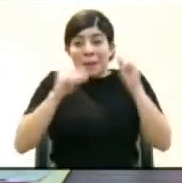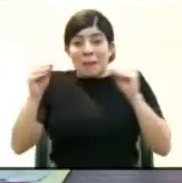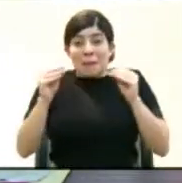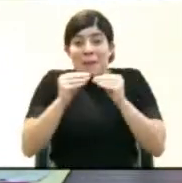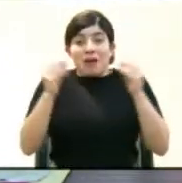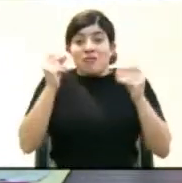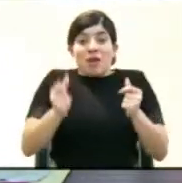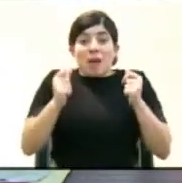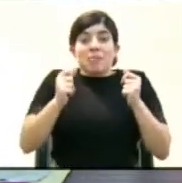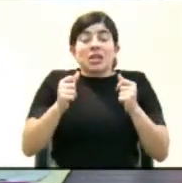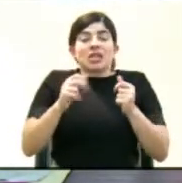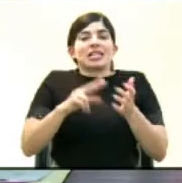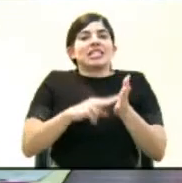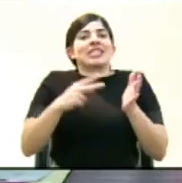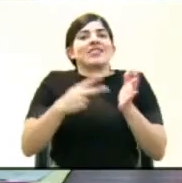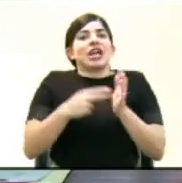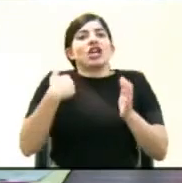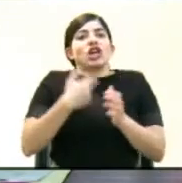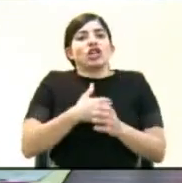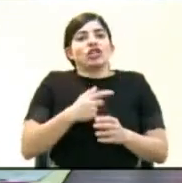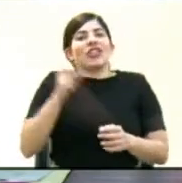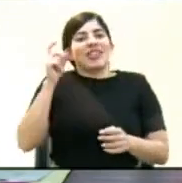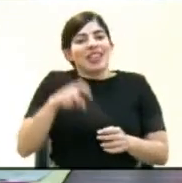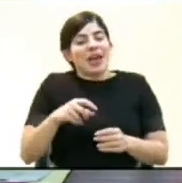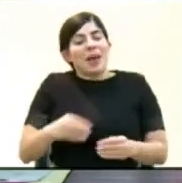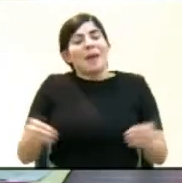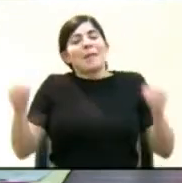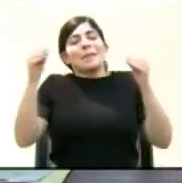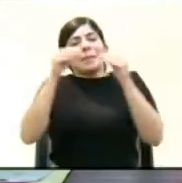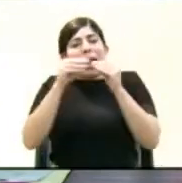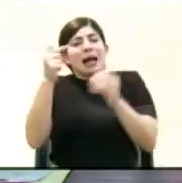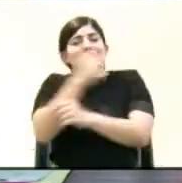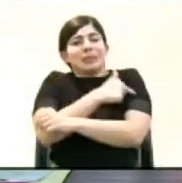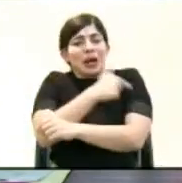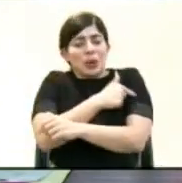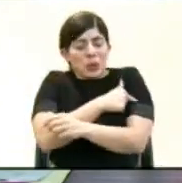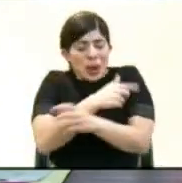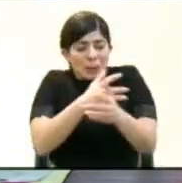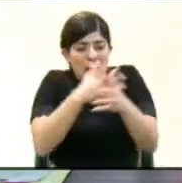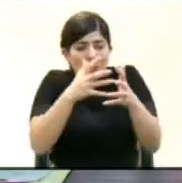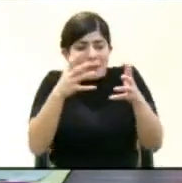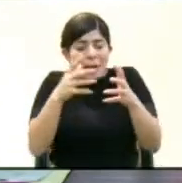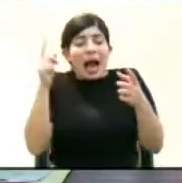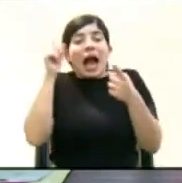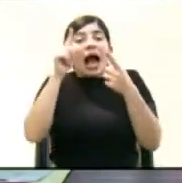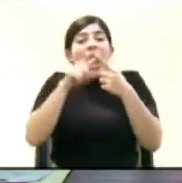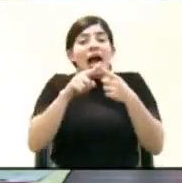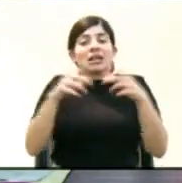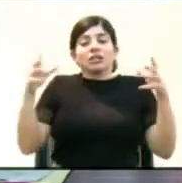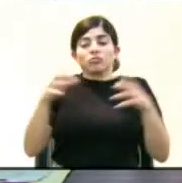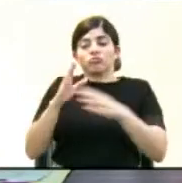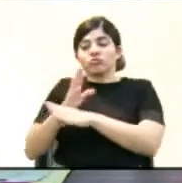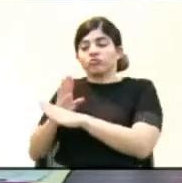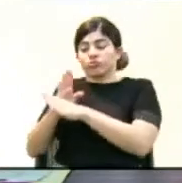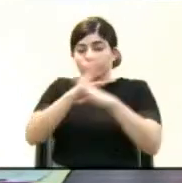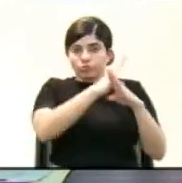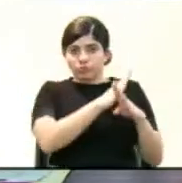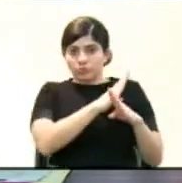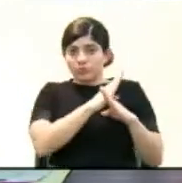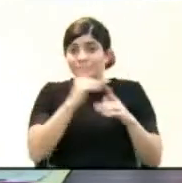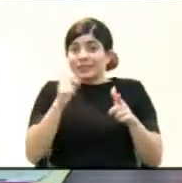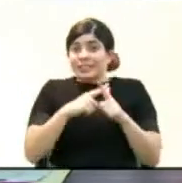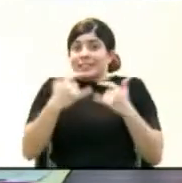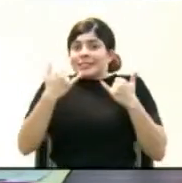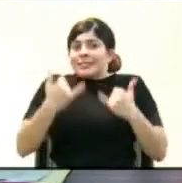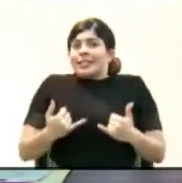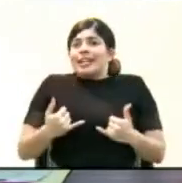contagioso hay que llegar a niveles más altos de vacunación para llegar a esa inmunidad de rebaño. Entonces, estamos en